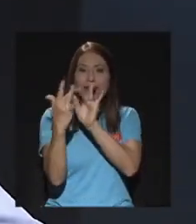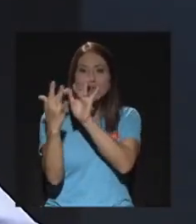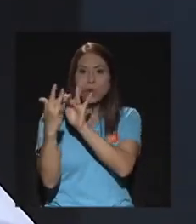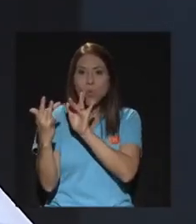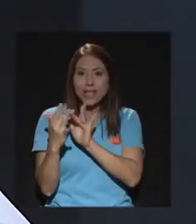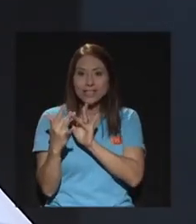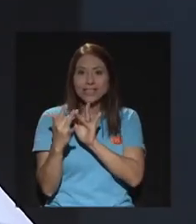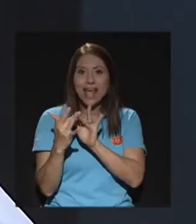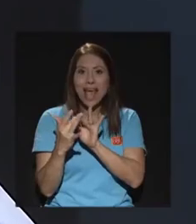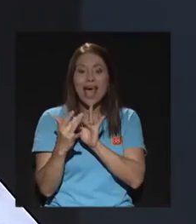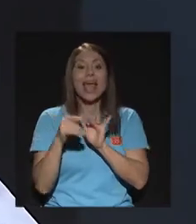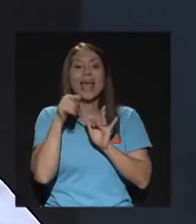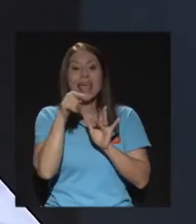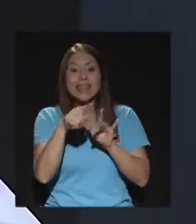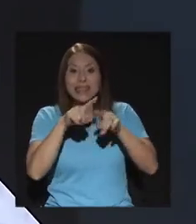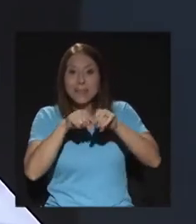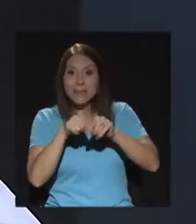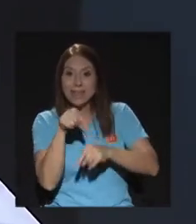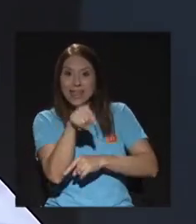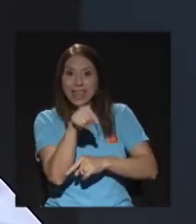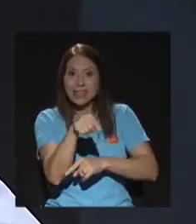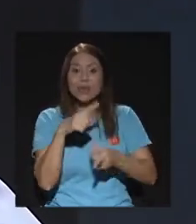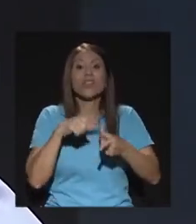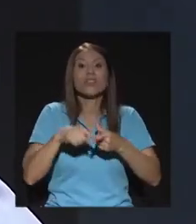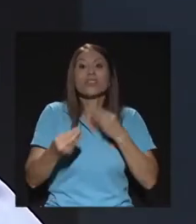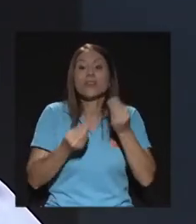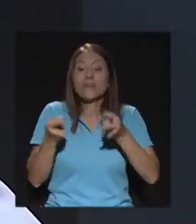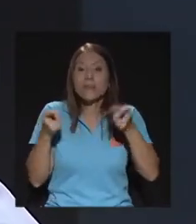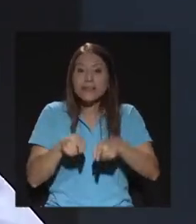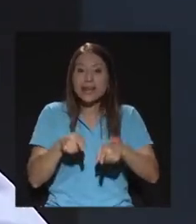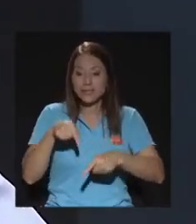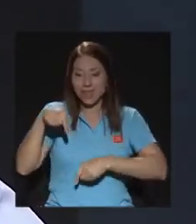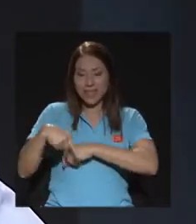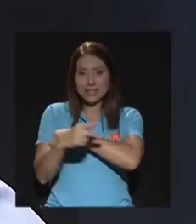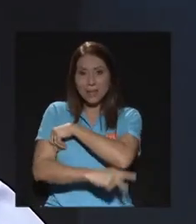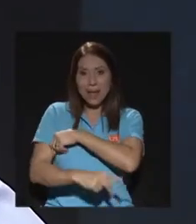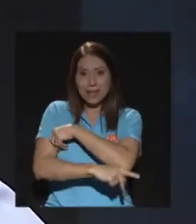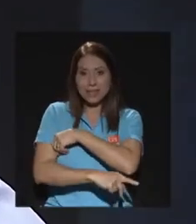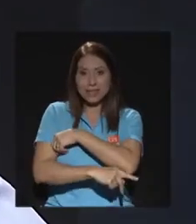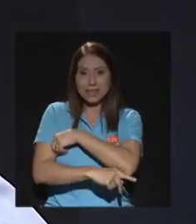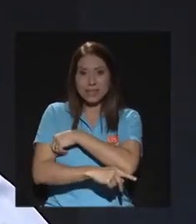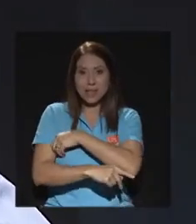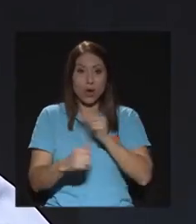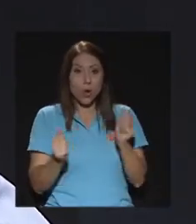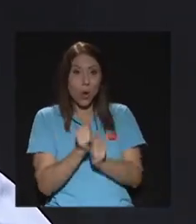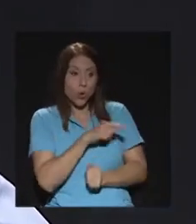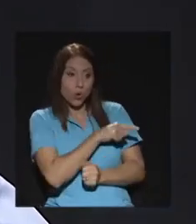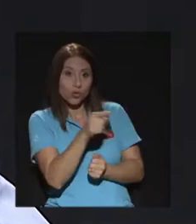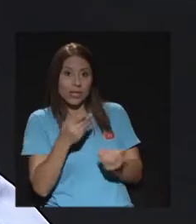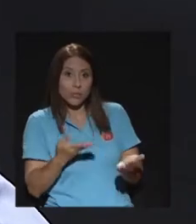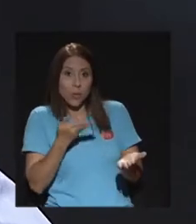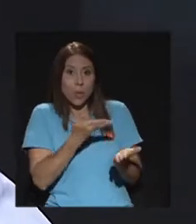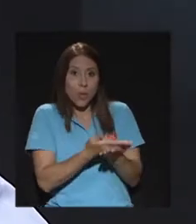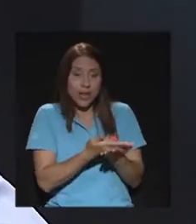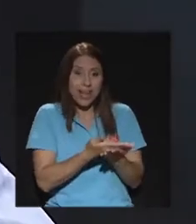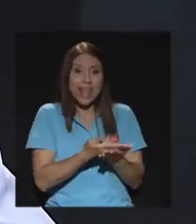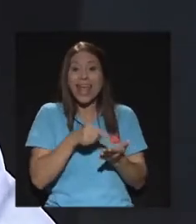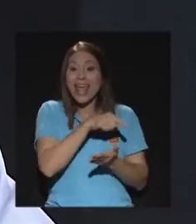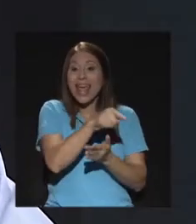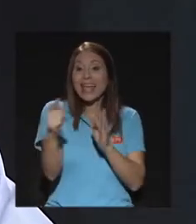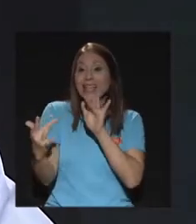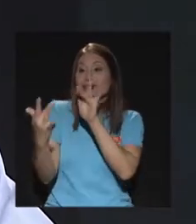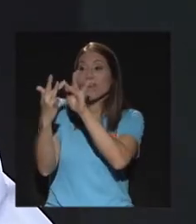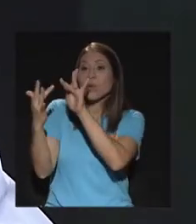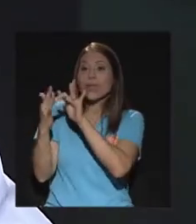lo que va a contar, lo que va a pasar es que este país, en ese caso, con lo que ustedes proponen, van a quedar solamente en manos de